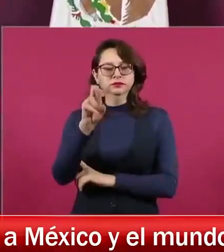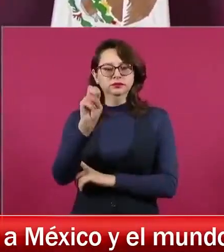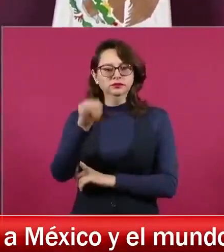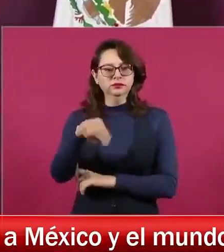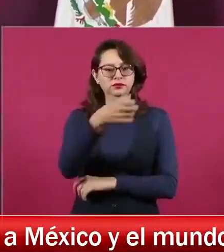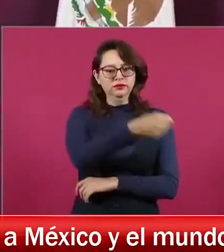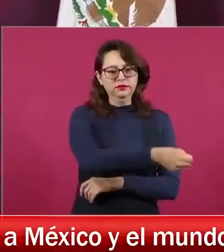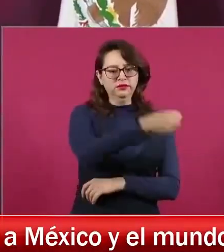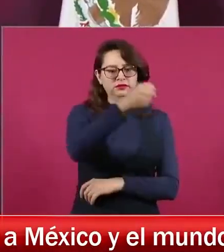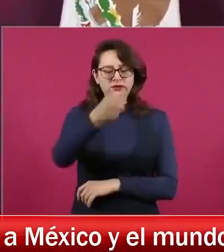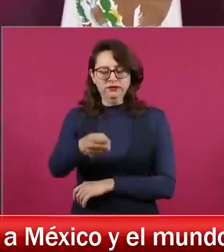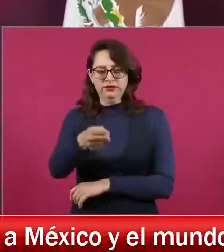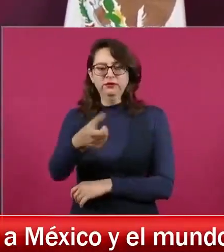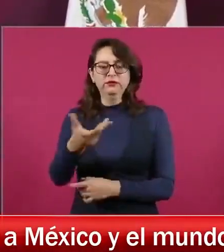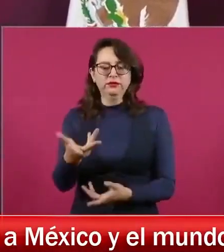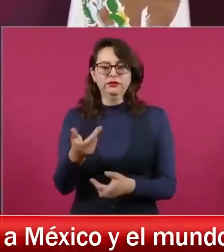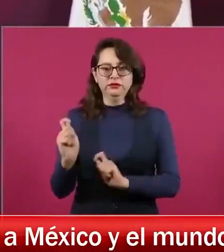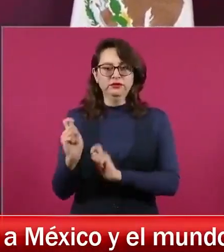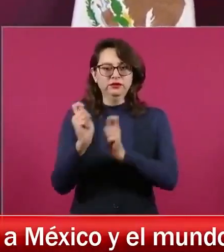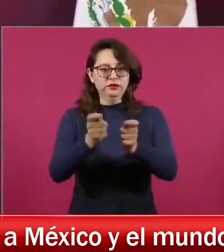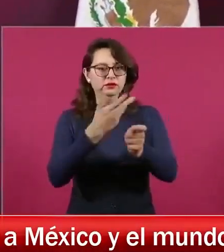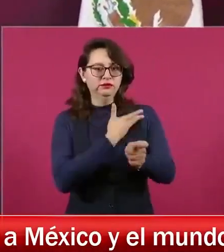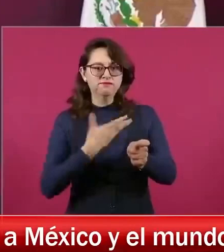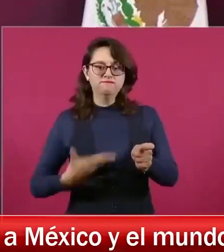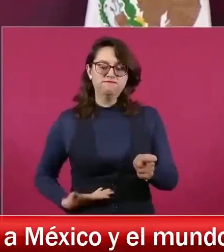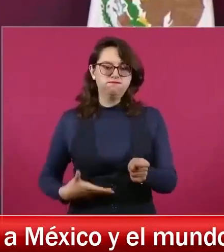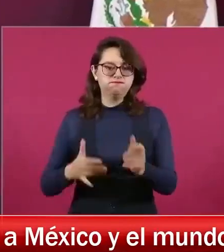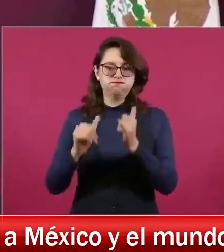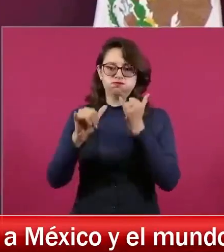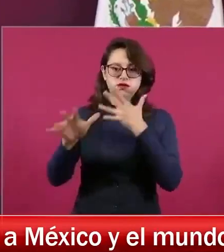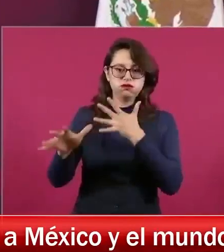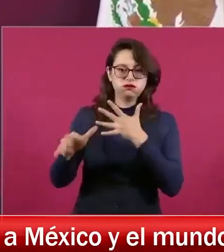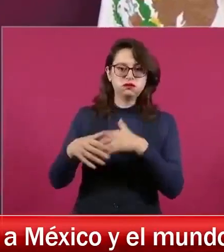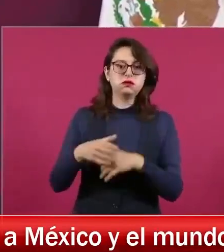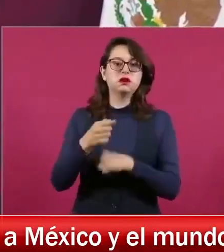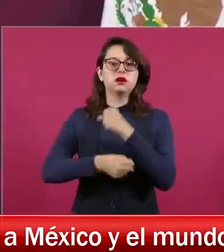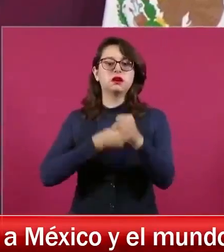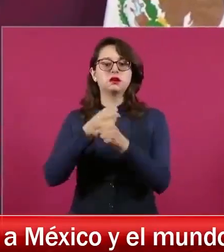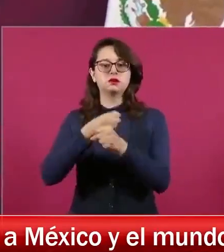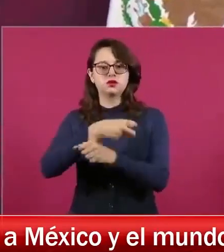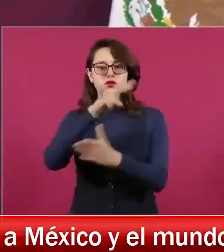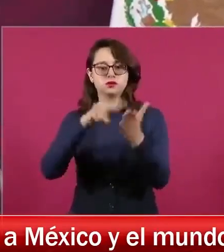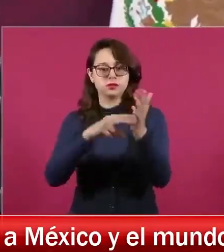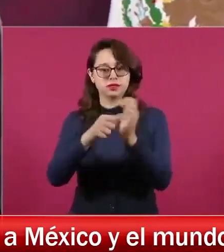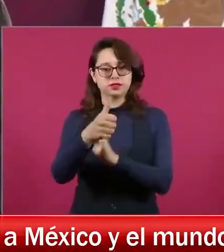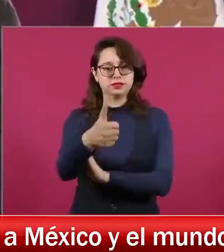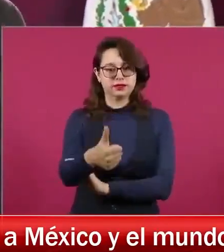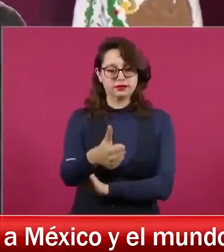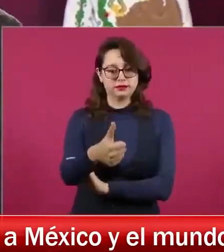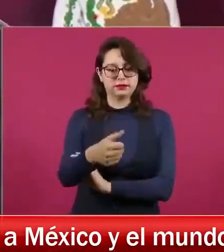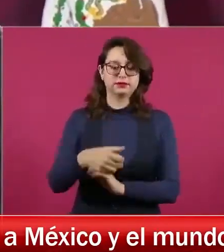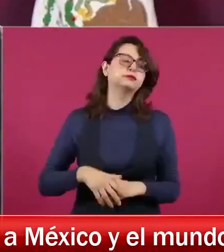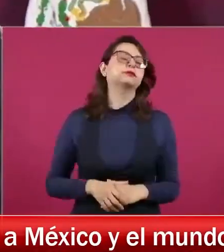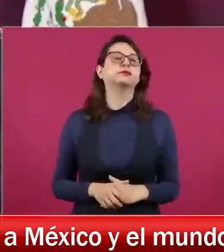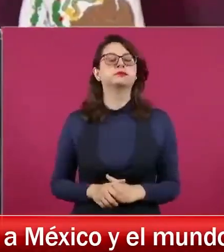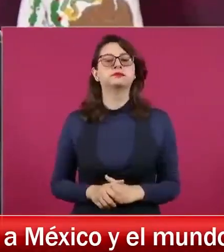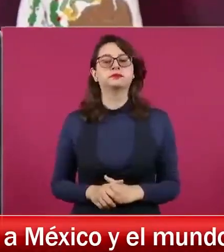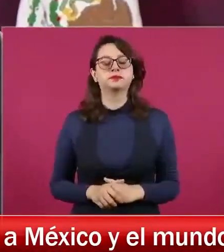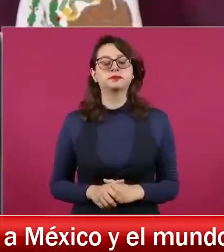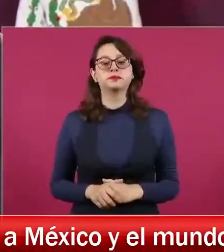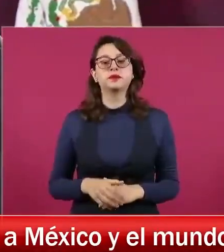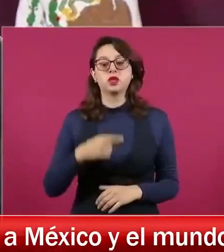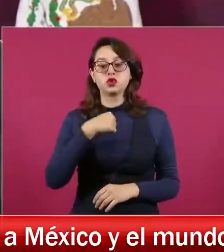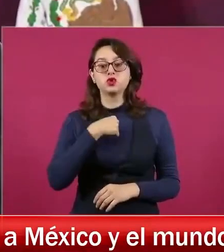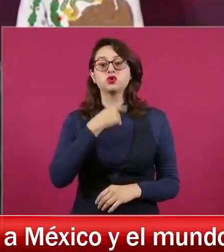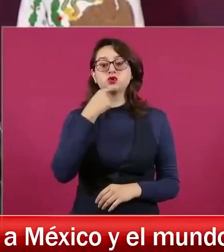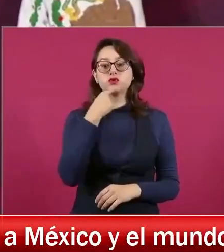cuando se robaron la presidencia dos mil y sostuve